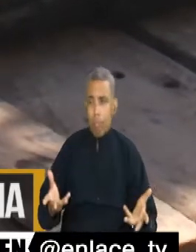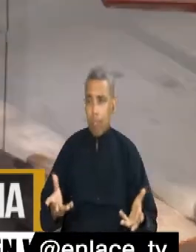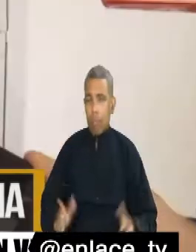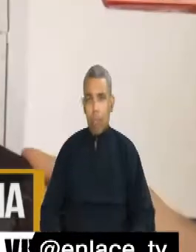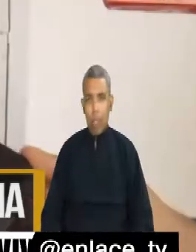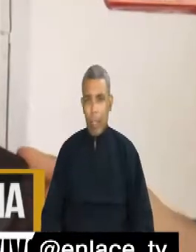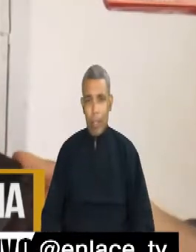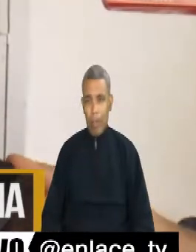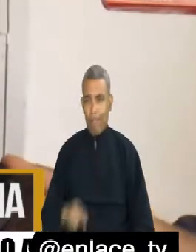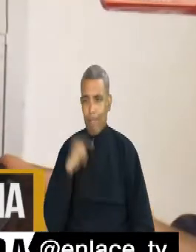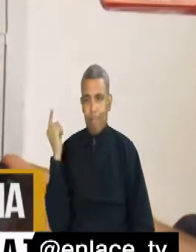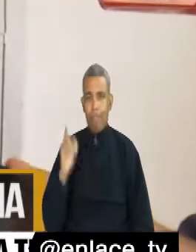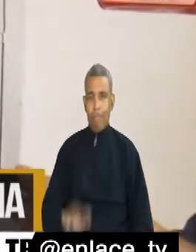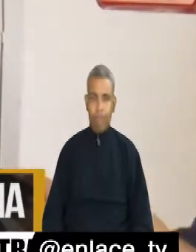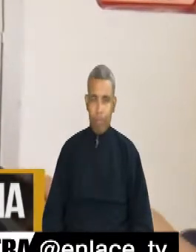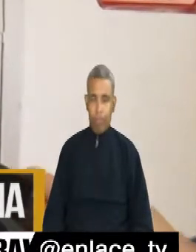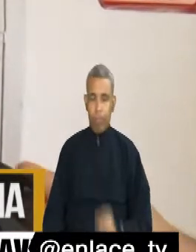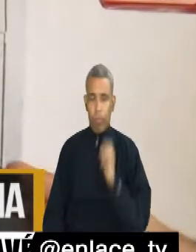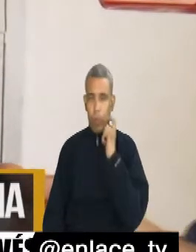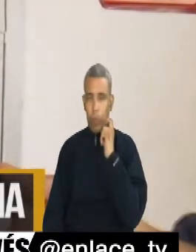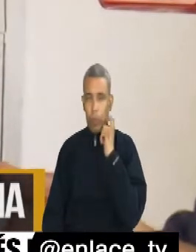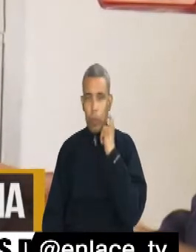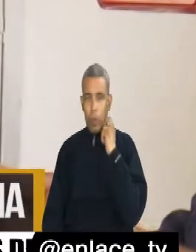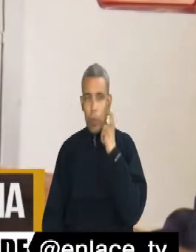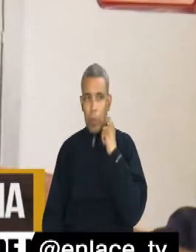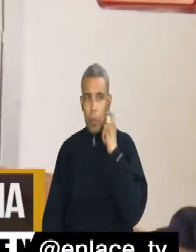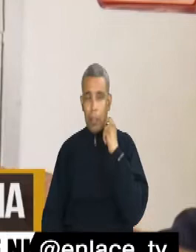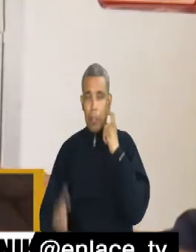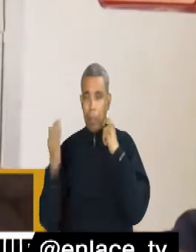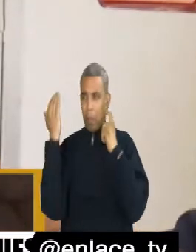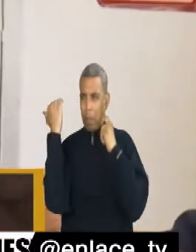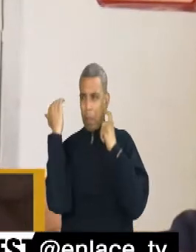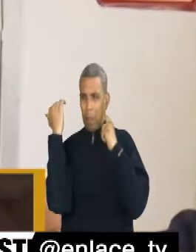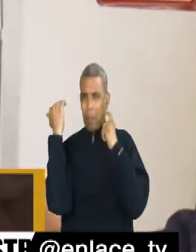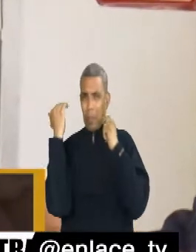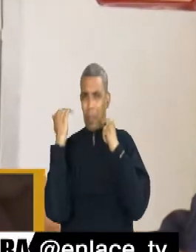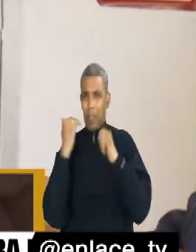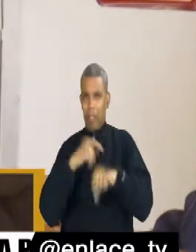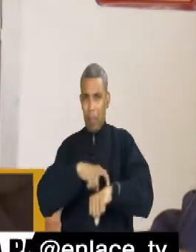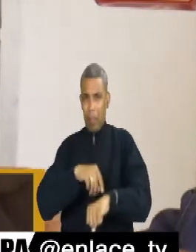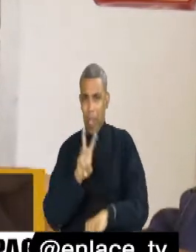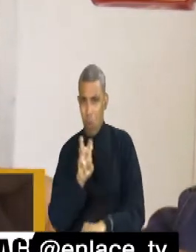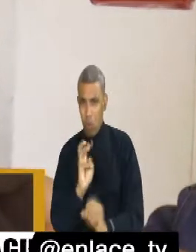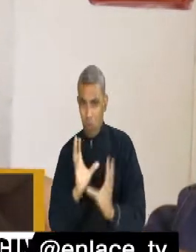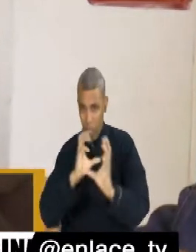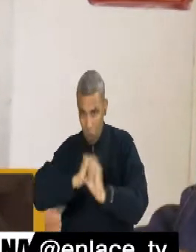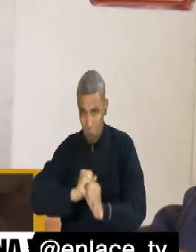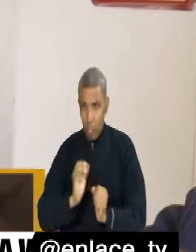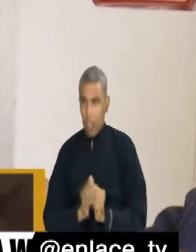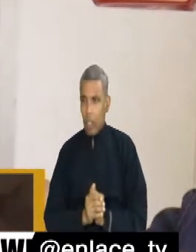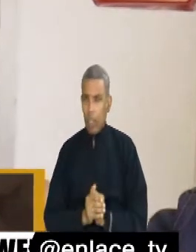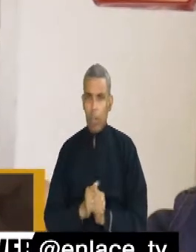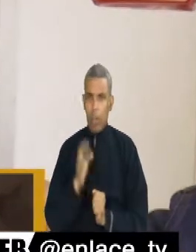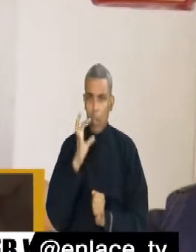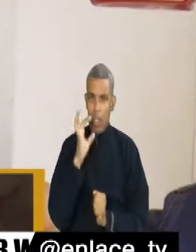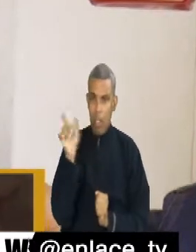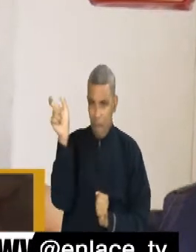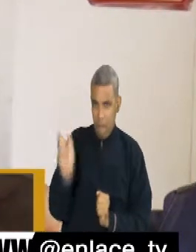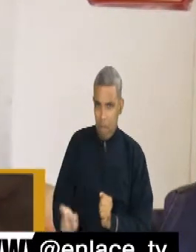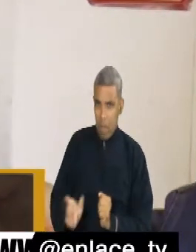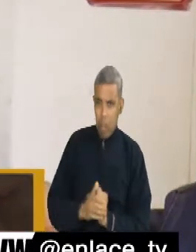vereda. Nosotros recibimos información el día de ayer a las 8 de la noche sobre la persona que se encontraba desaparecida en el río La